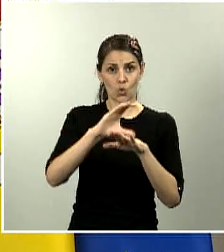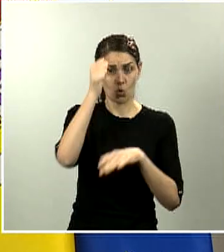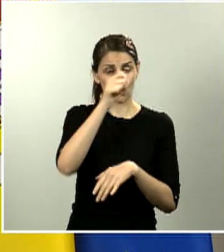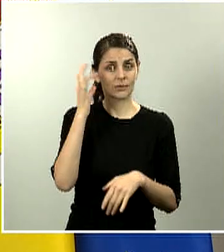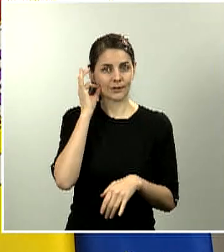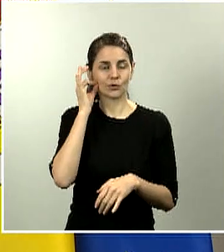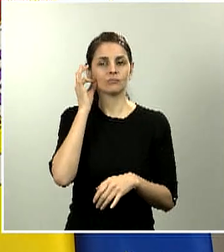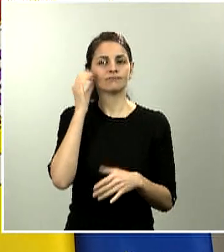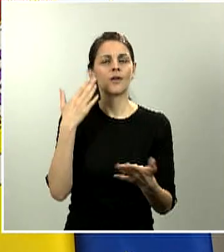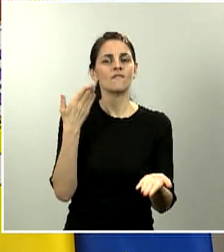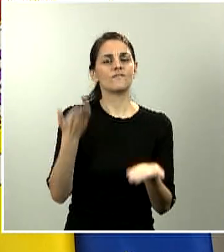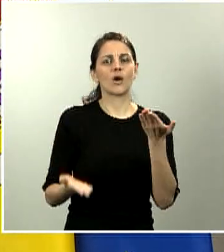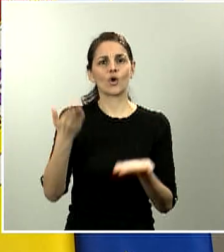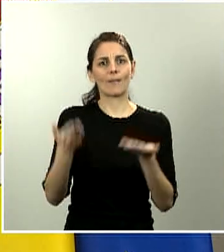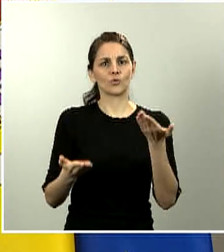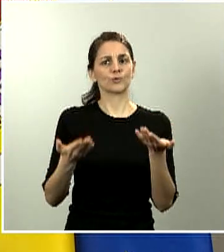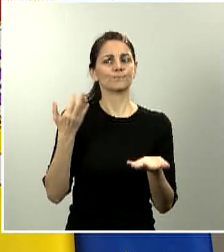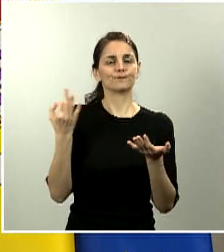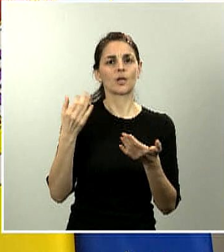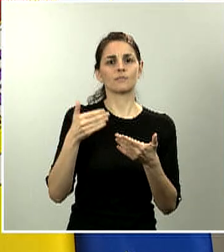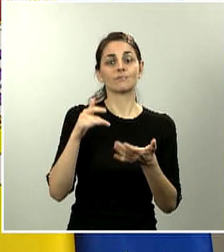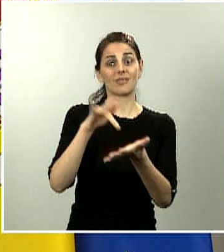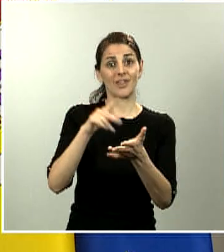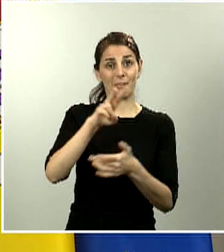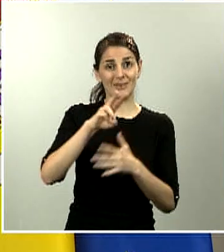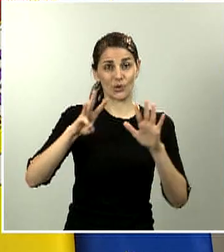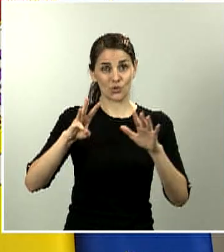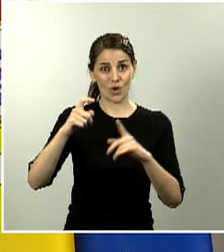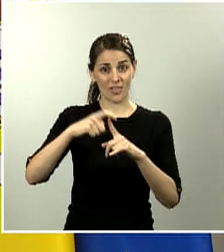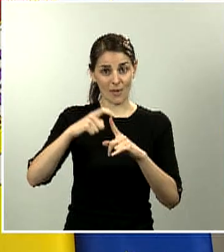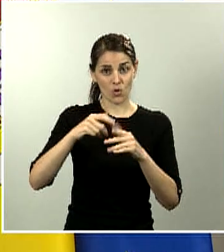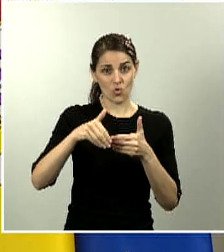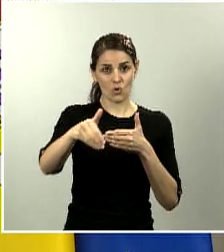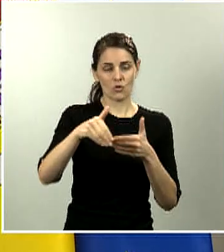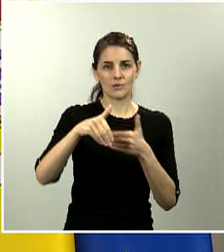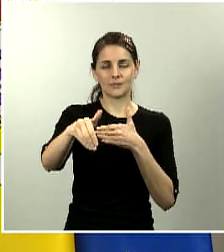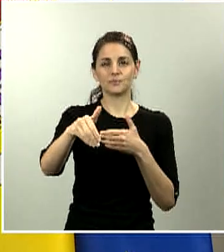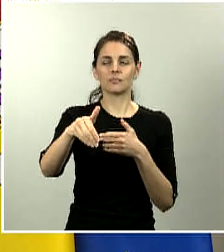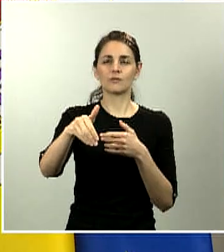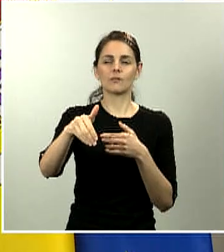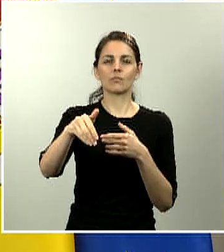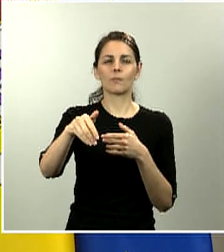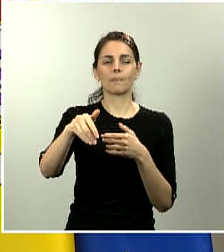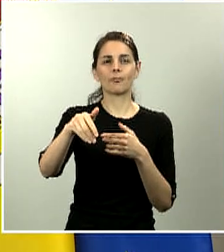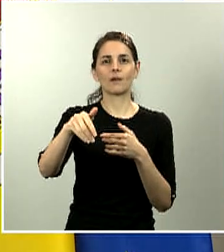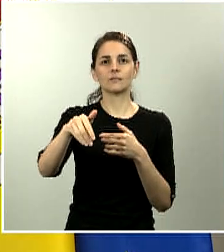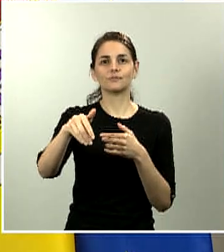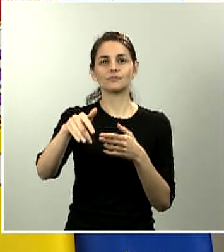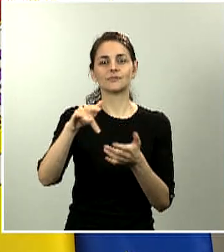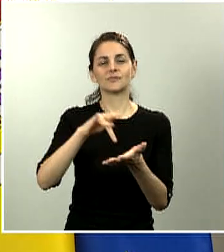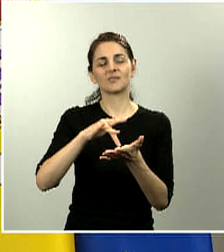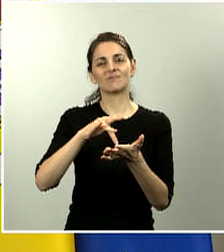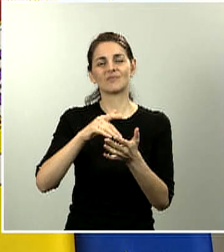de mayo de este año sea la fecha máxima final tanto del examen de residencia para